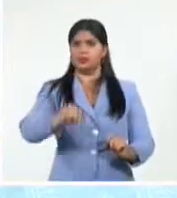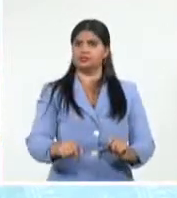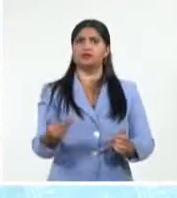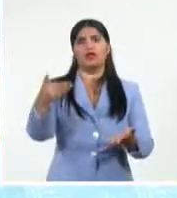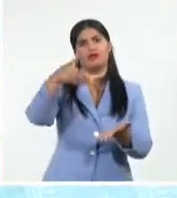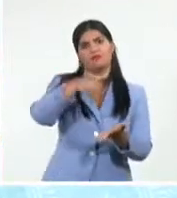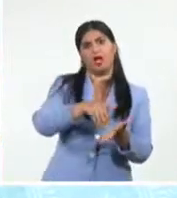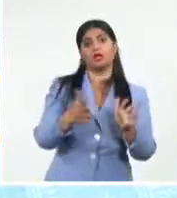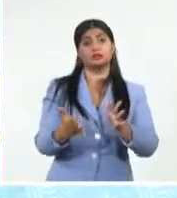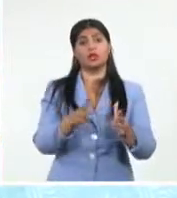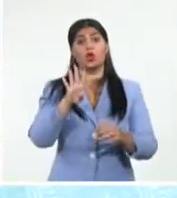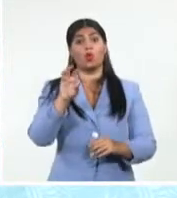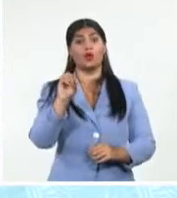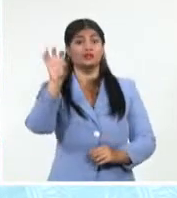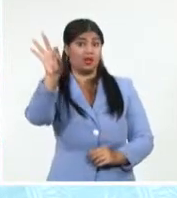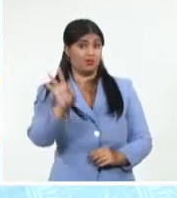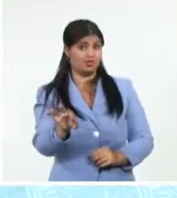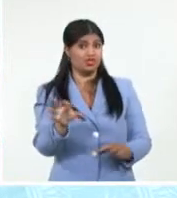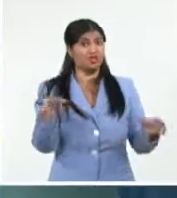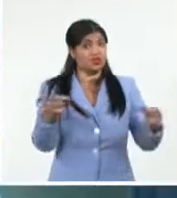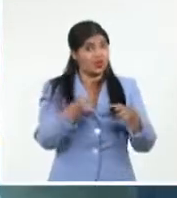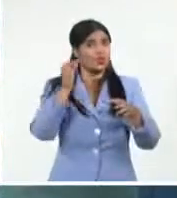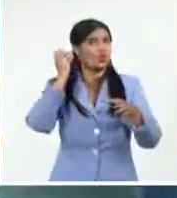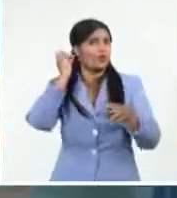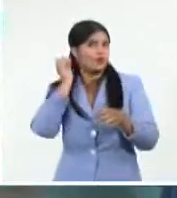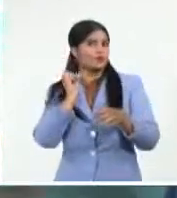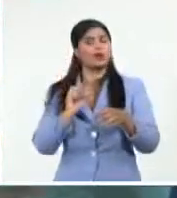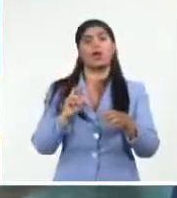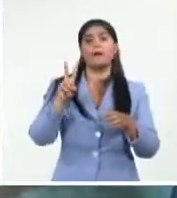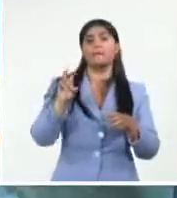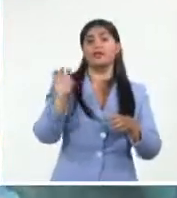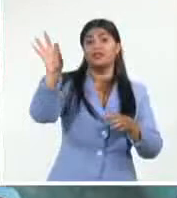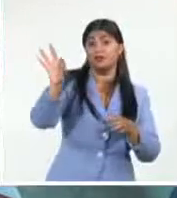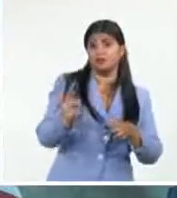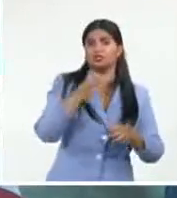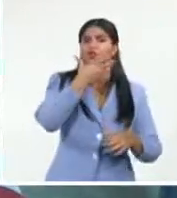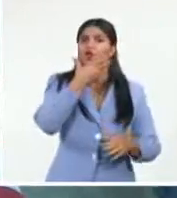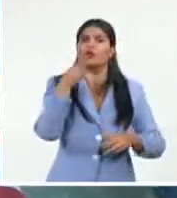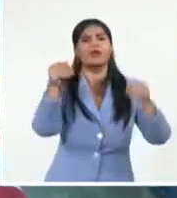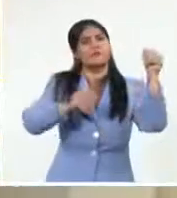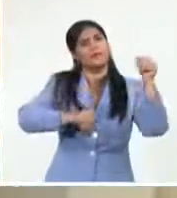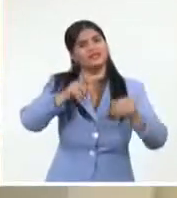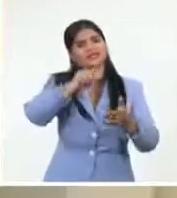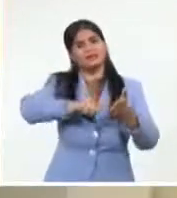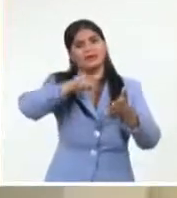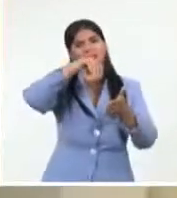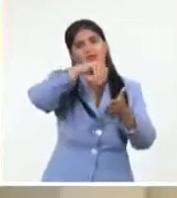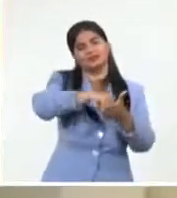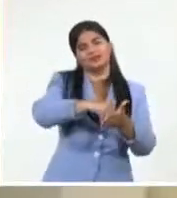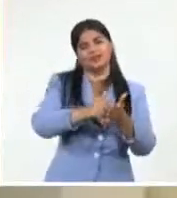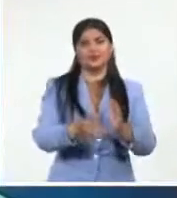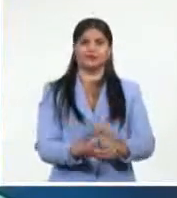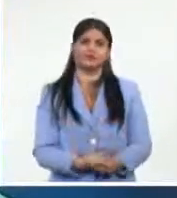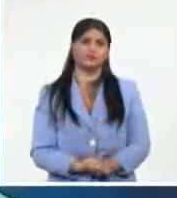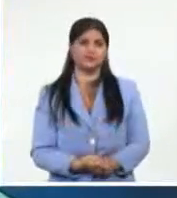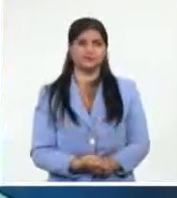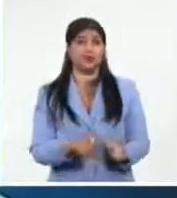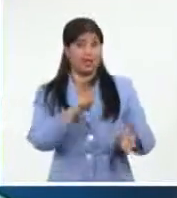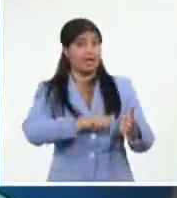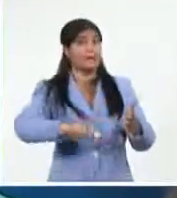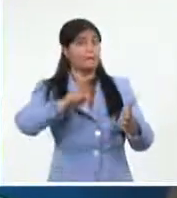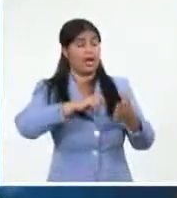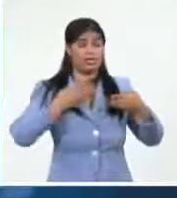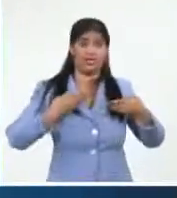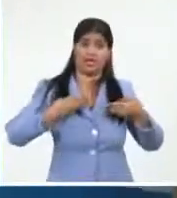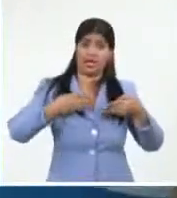ellos cerca del 40% mujeres y el 20% jóvenes, protagonistas de su tiempo. Como estaba previsto, abrieron sus puertas